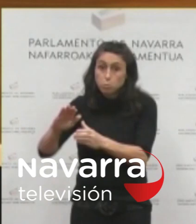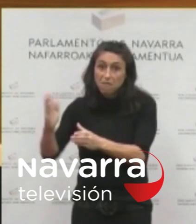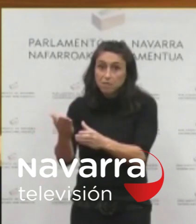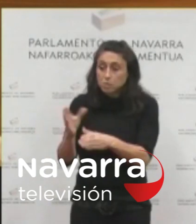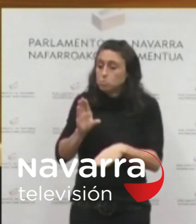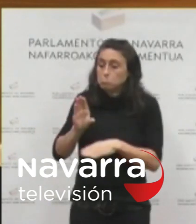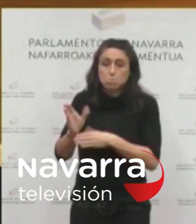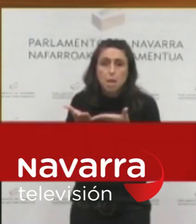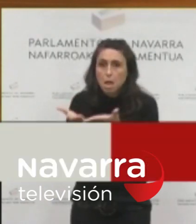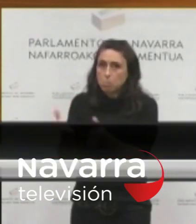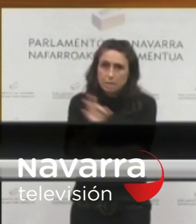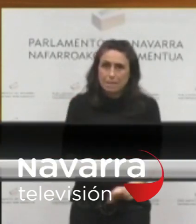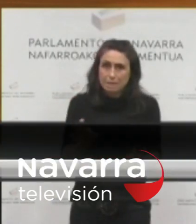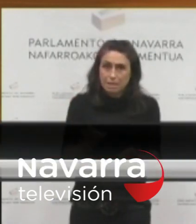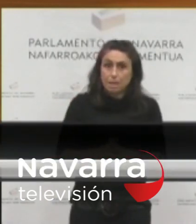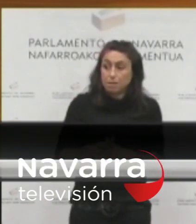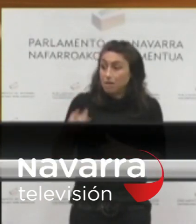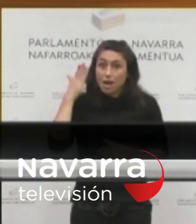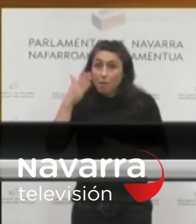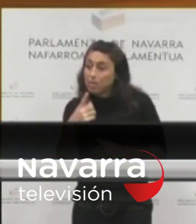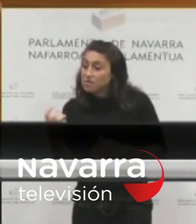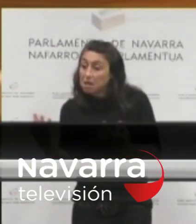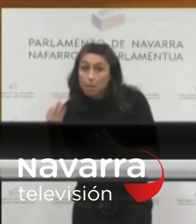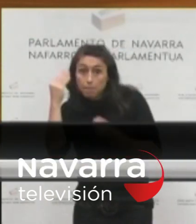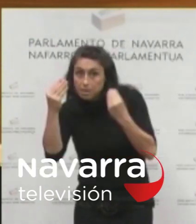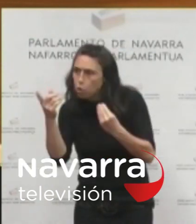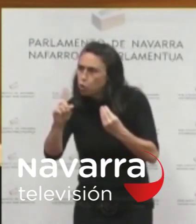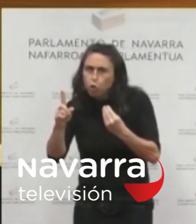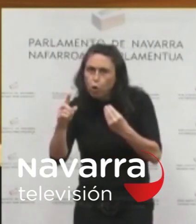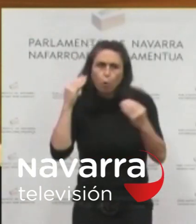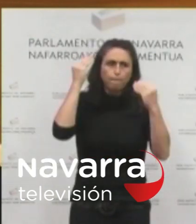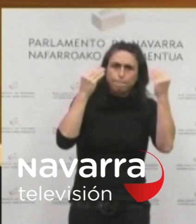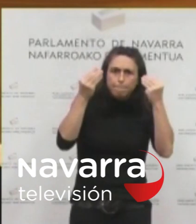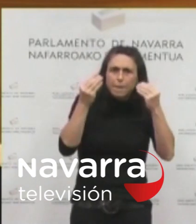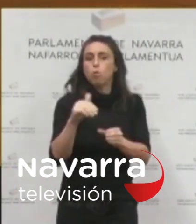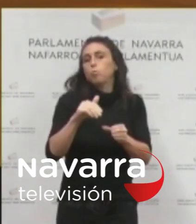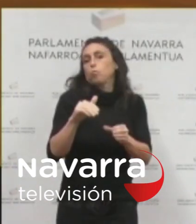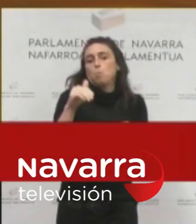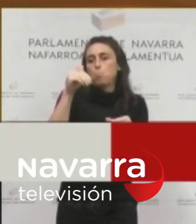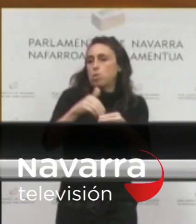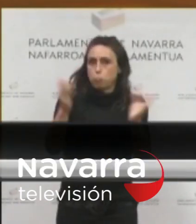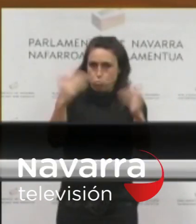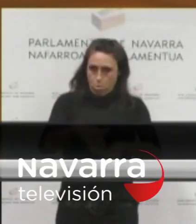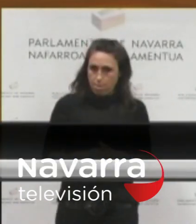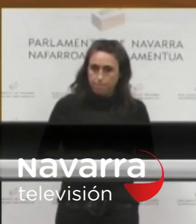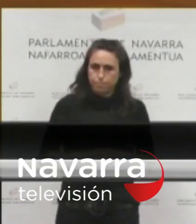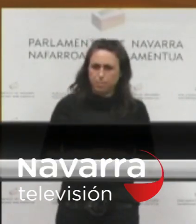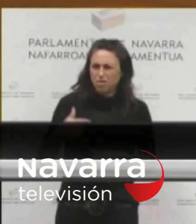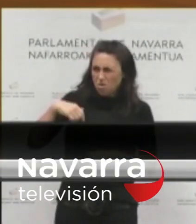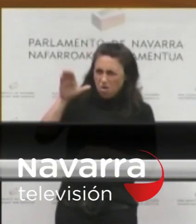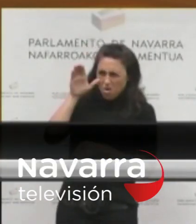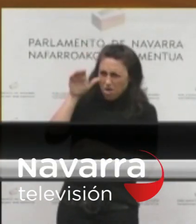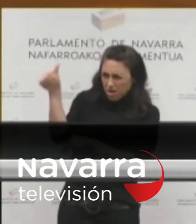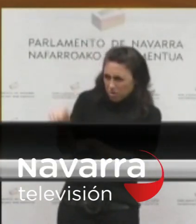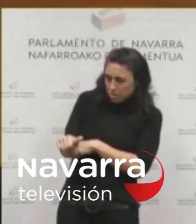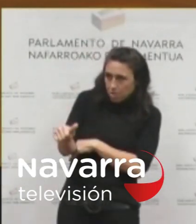No han pensado en lo que necesitaba Navarra, han pensado en lo que necesitaban ustedes para seguir en el poder. Cuando escucho sus palabras, recuerdo